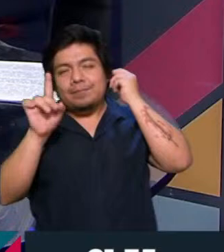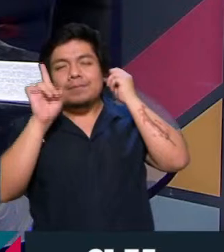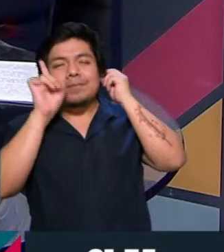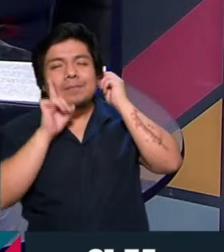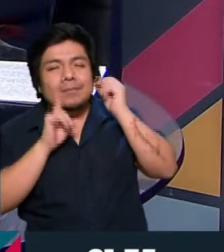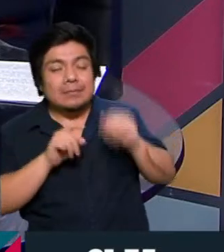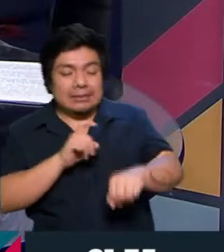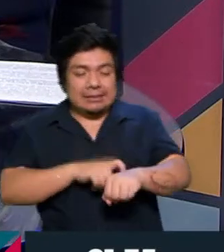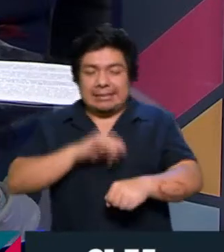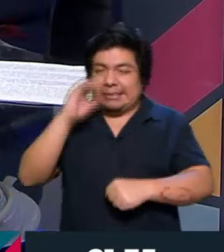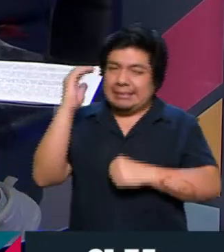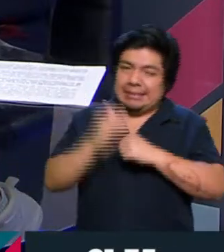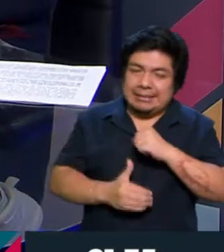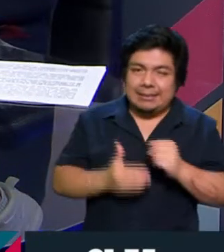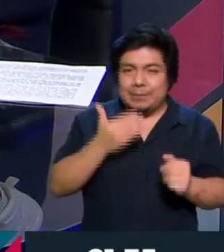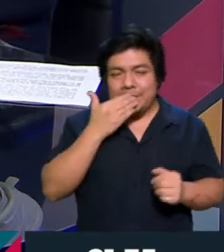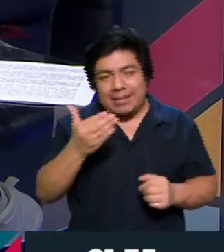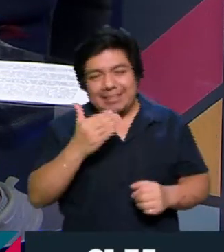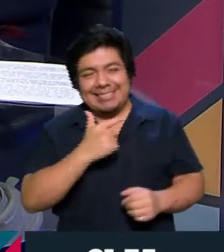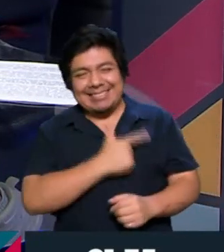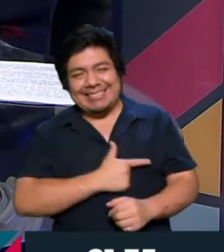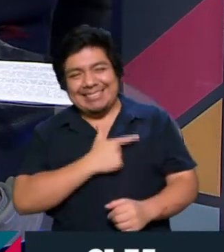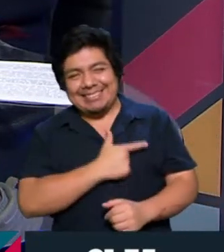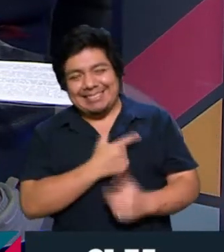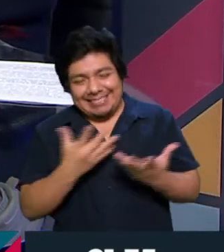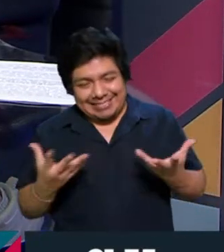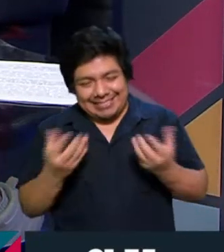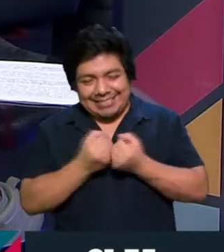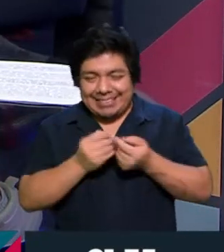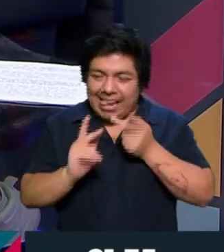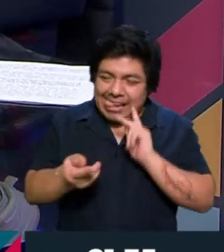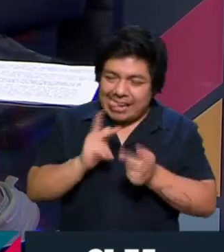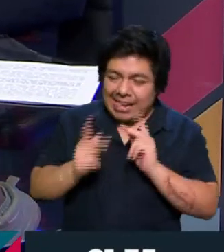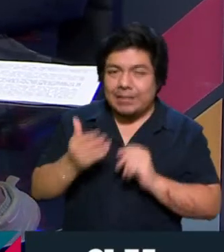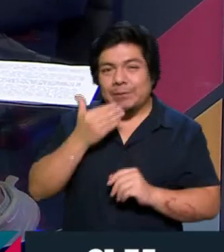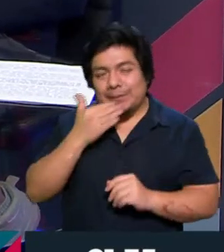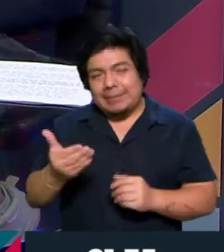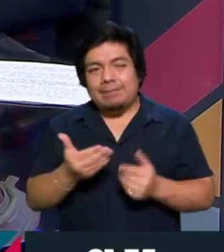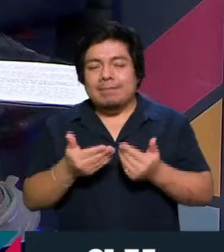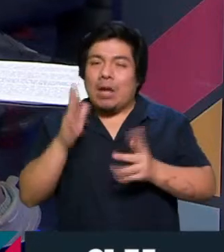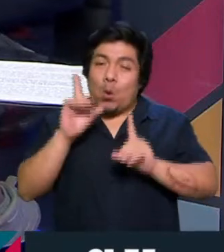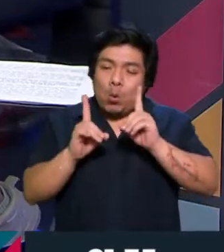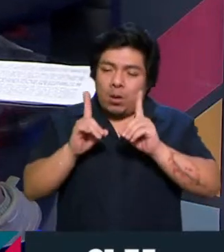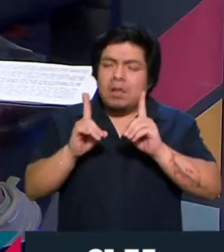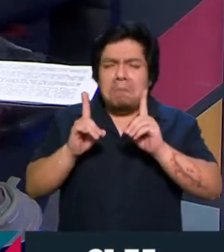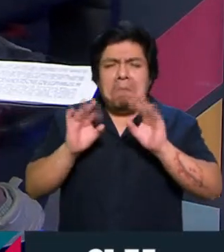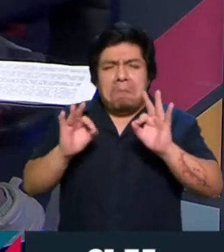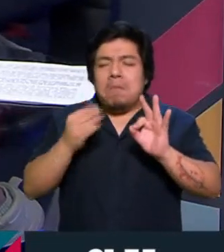se nos acabó el tiempo. Como siempre es un placer tener aquí tus palabras que pues disipan muchas